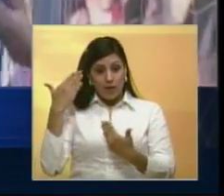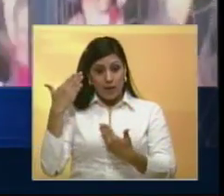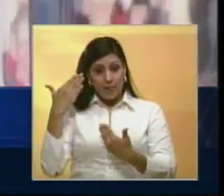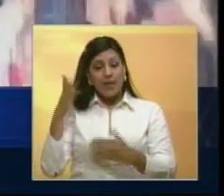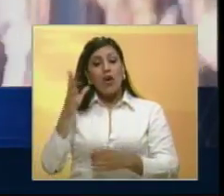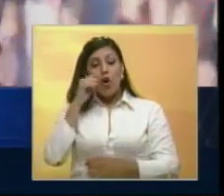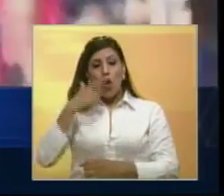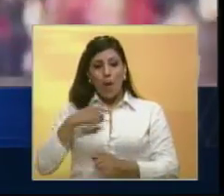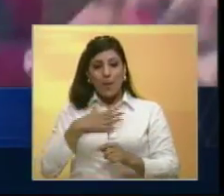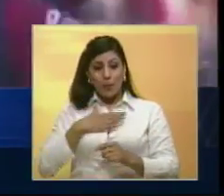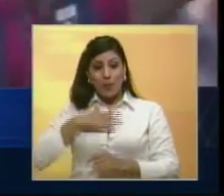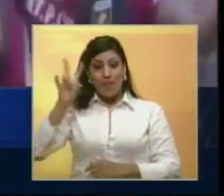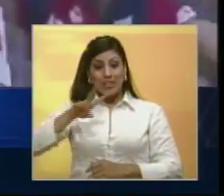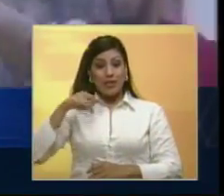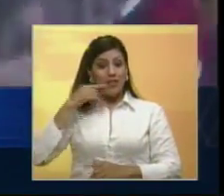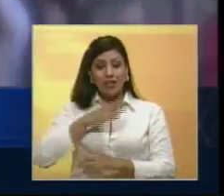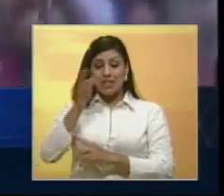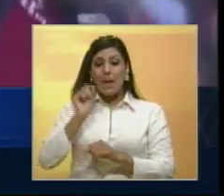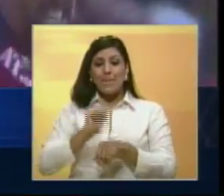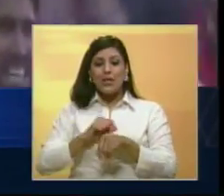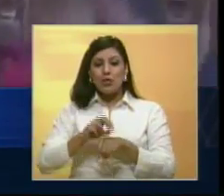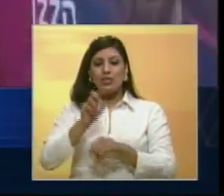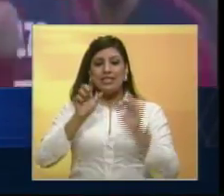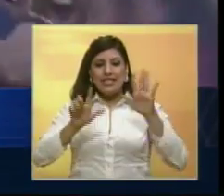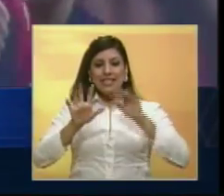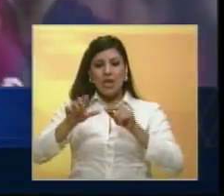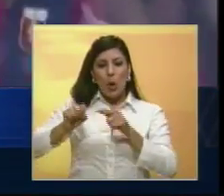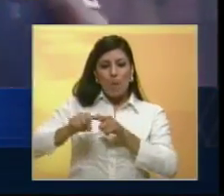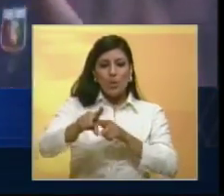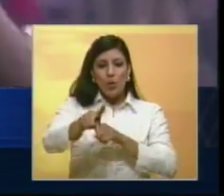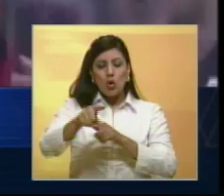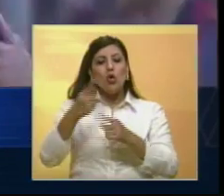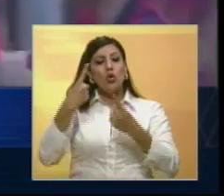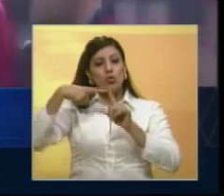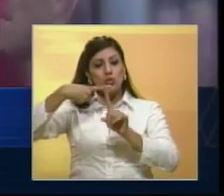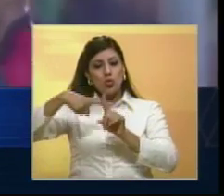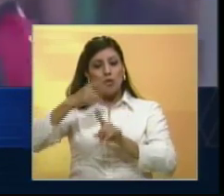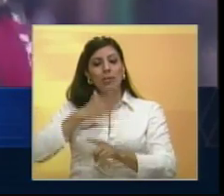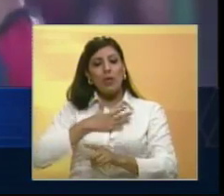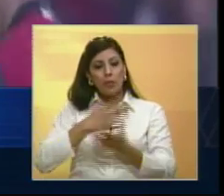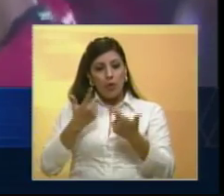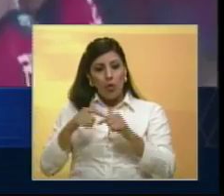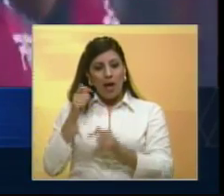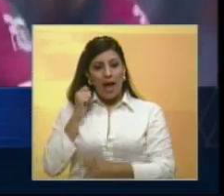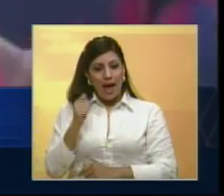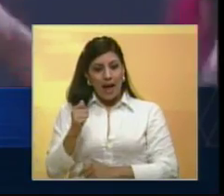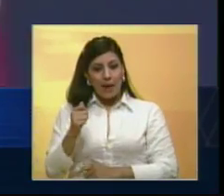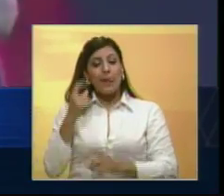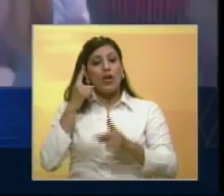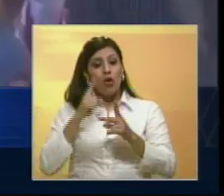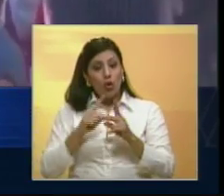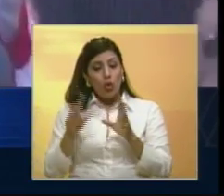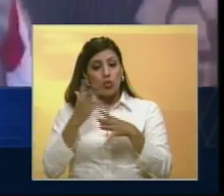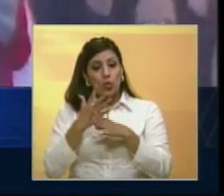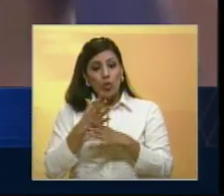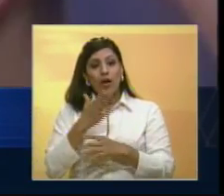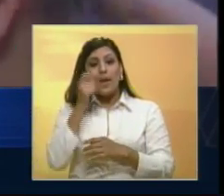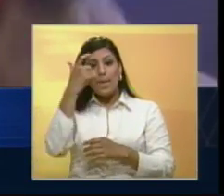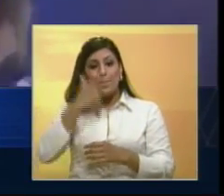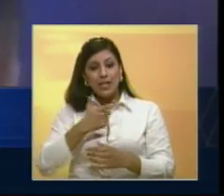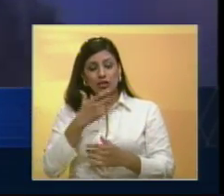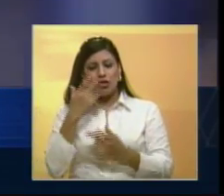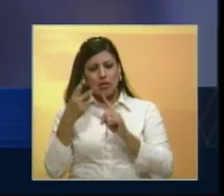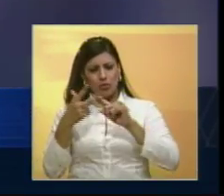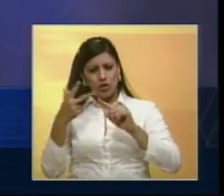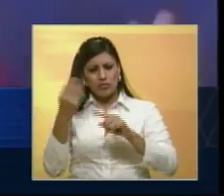El mediocampista venezolano anotó al minuto 75 para sumar su segunda diana en la Serie A. Los otros tantos del Genoa fueron de Pavoletti